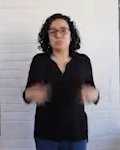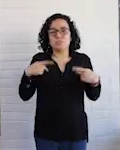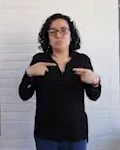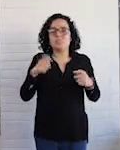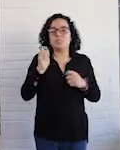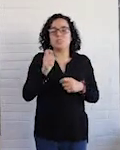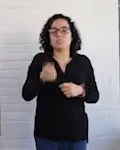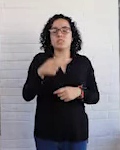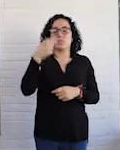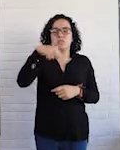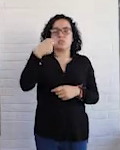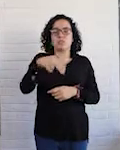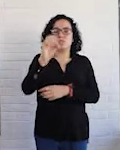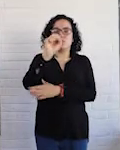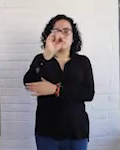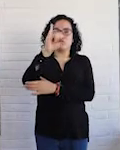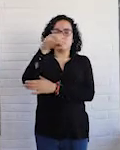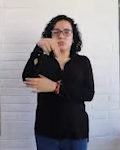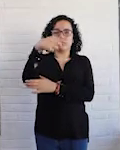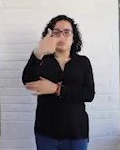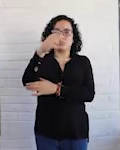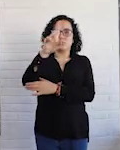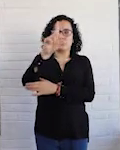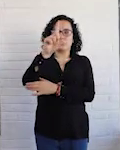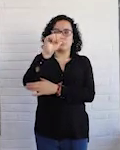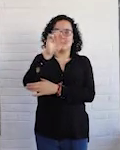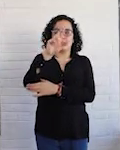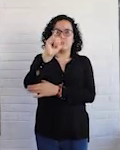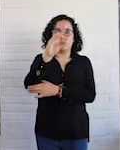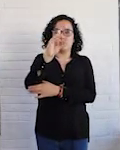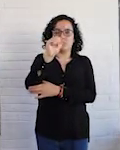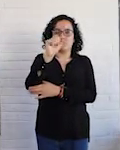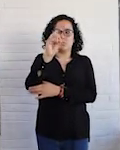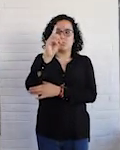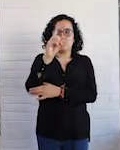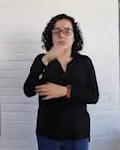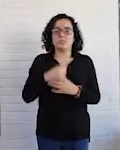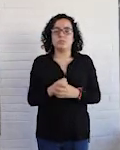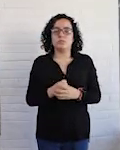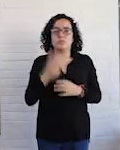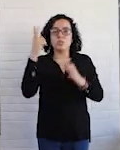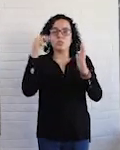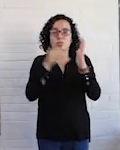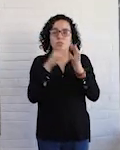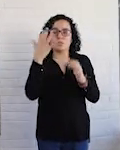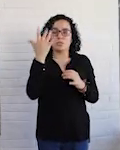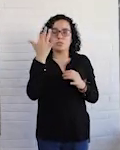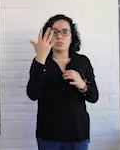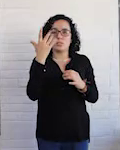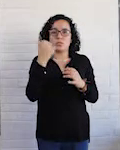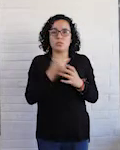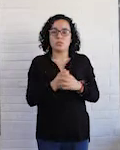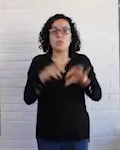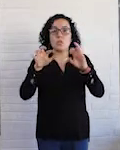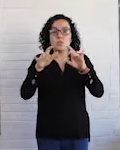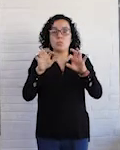singularidad. Y para el 2050, una computadora va a tener el